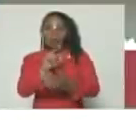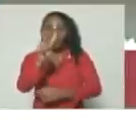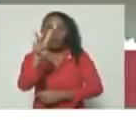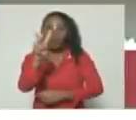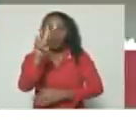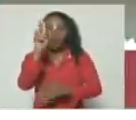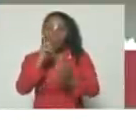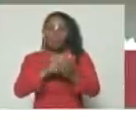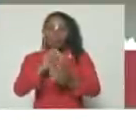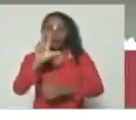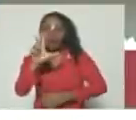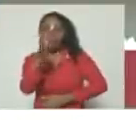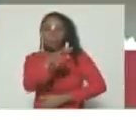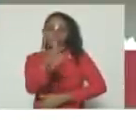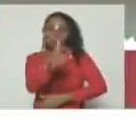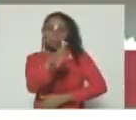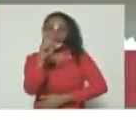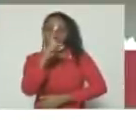2002-2003.